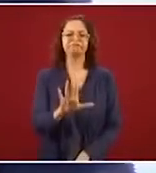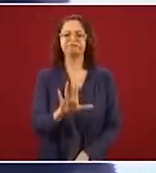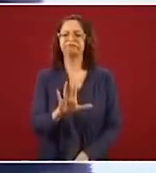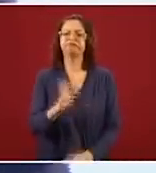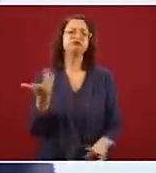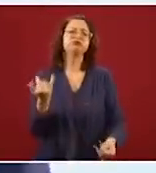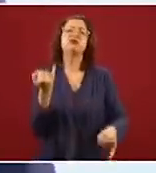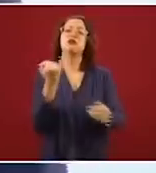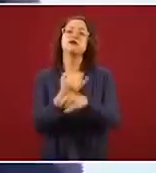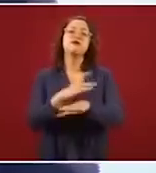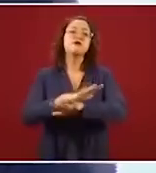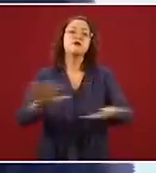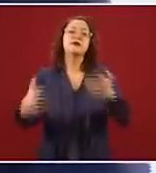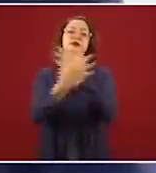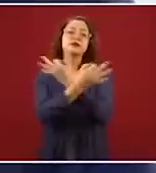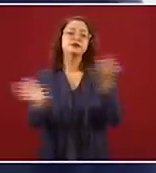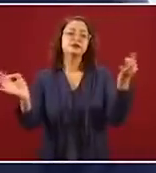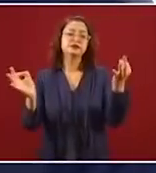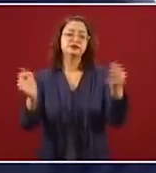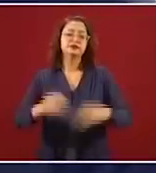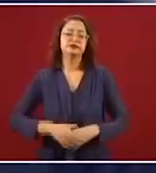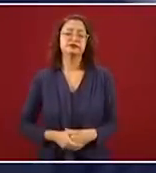es información.